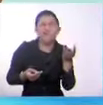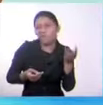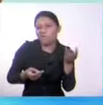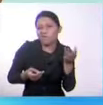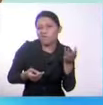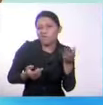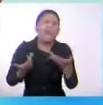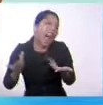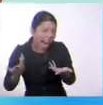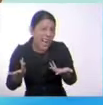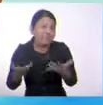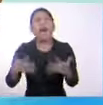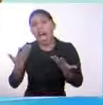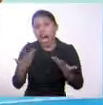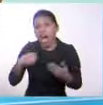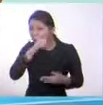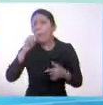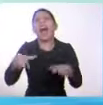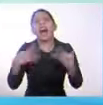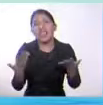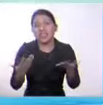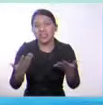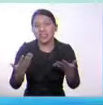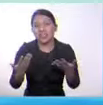¿Qué más podemos cantar?